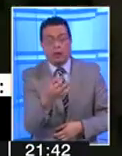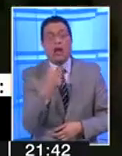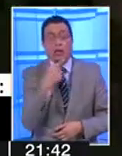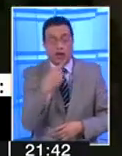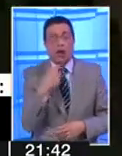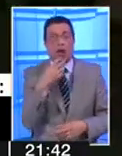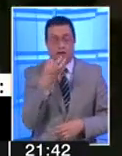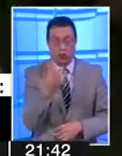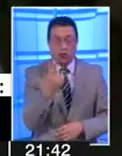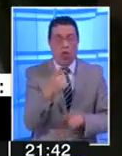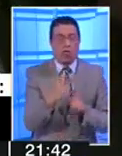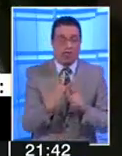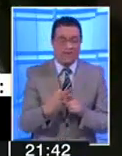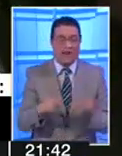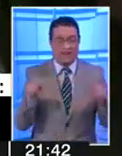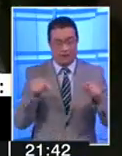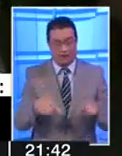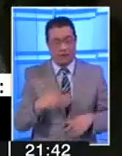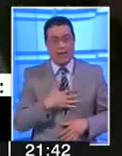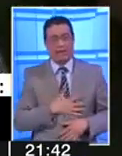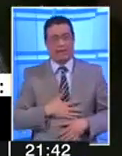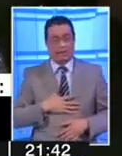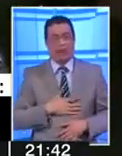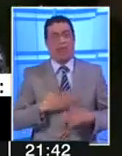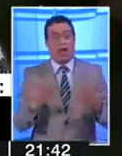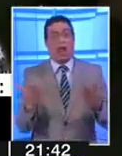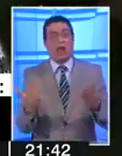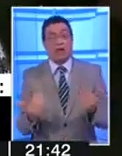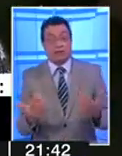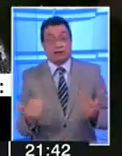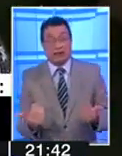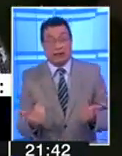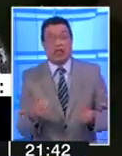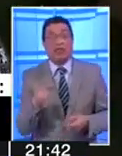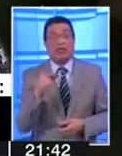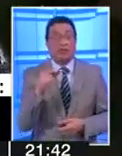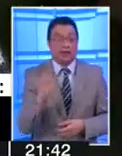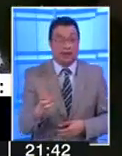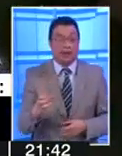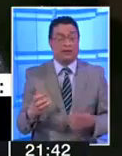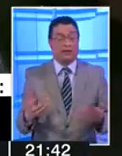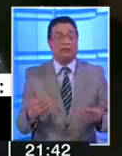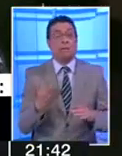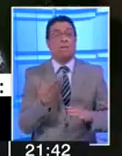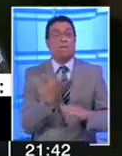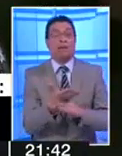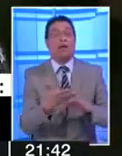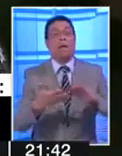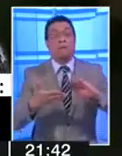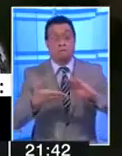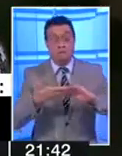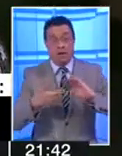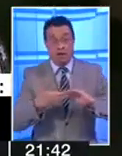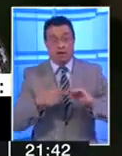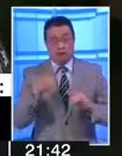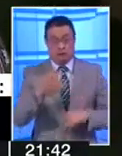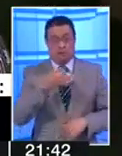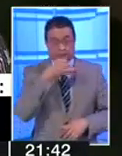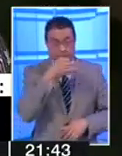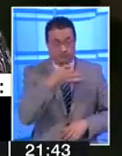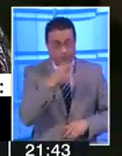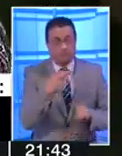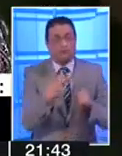algo diferente, sintieron la necesidad de pedir perdón, hacer una